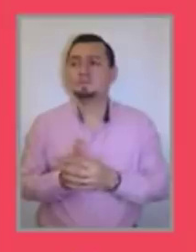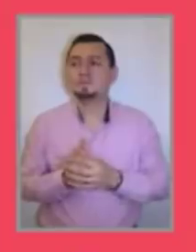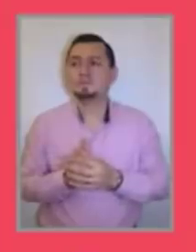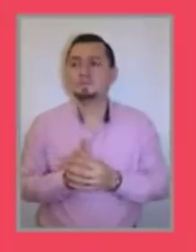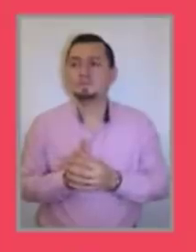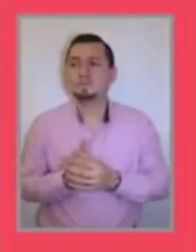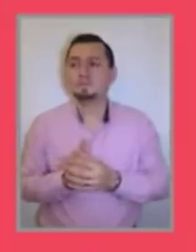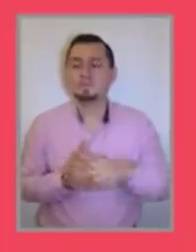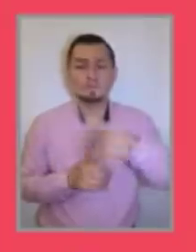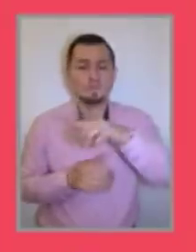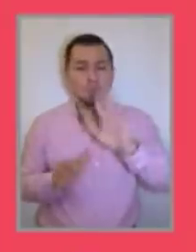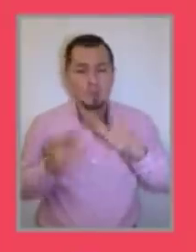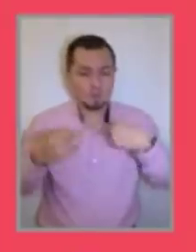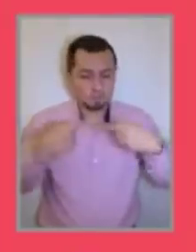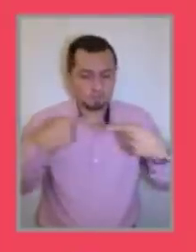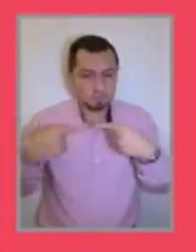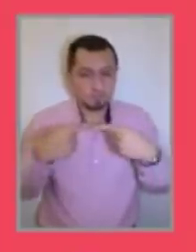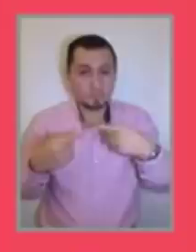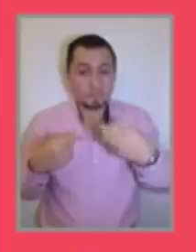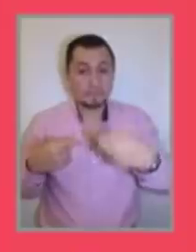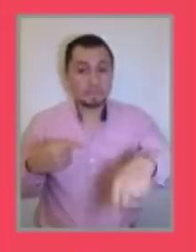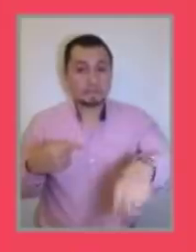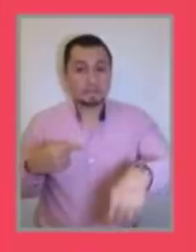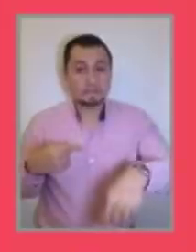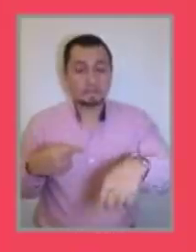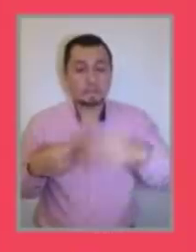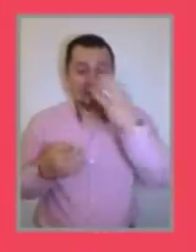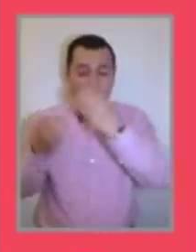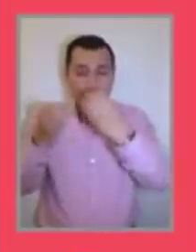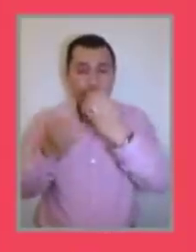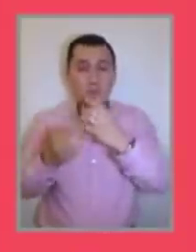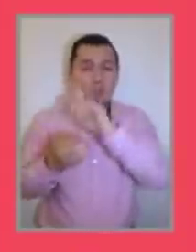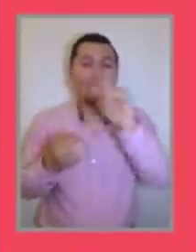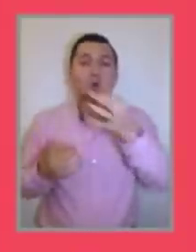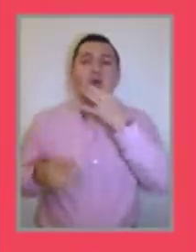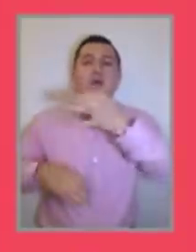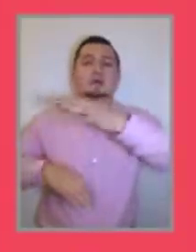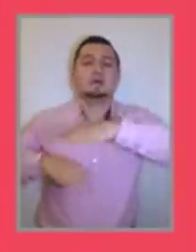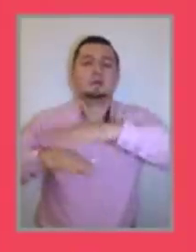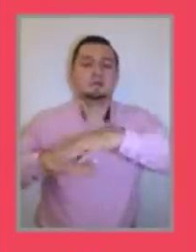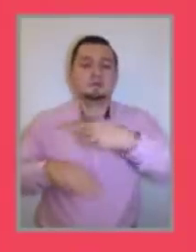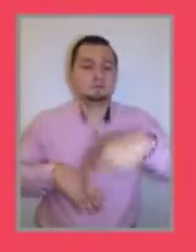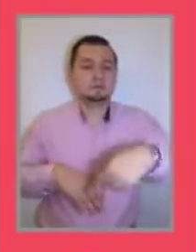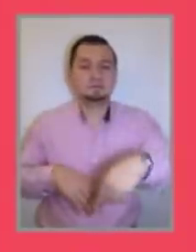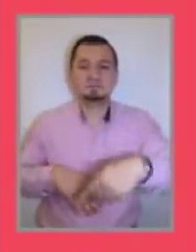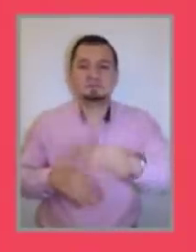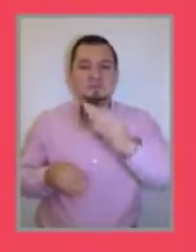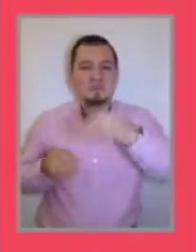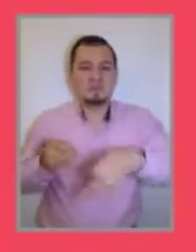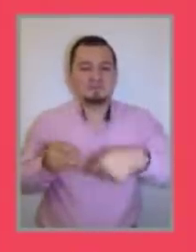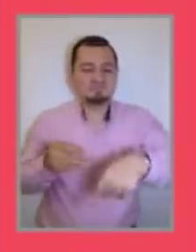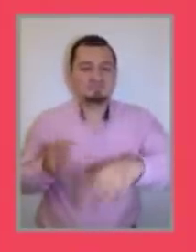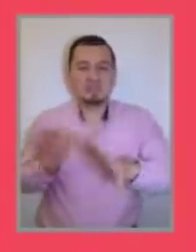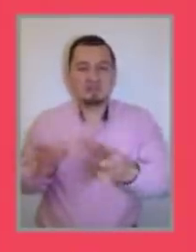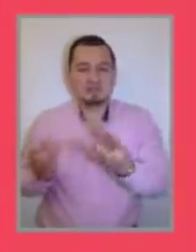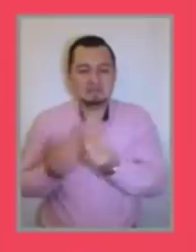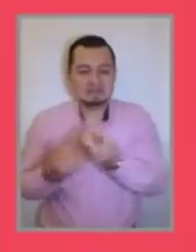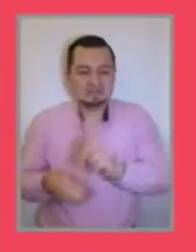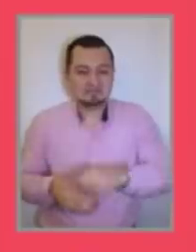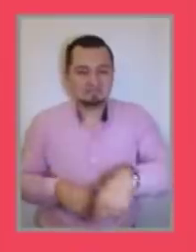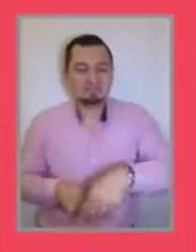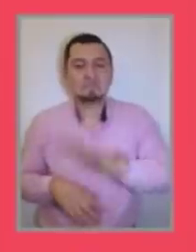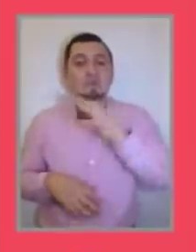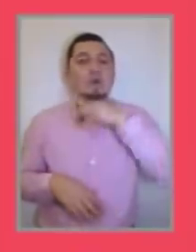de semana iniciaremos con la revisión del que ya puedan entrar a la plataforma. De acuerdo.